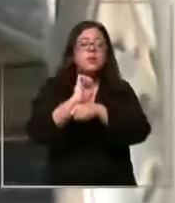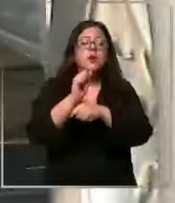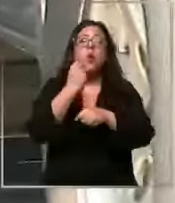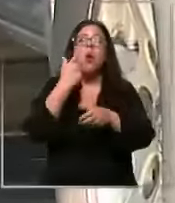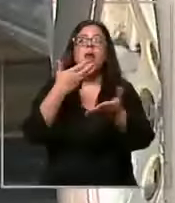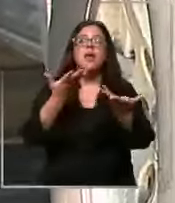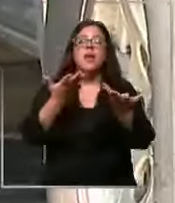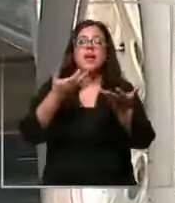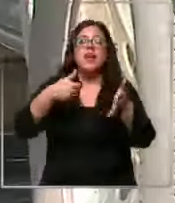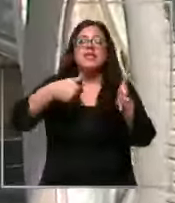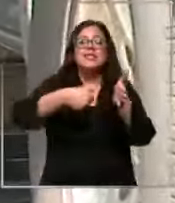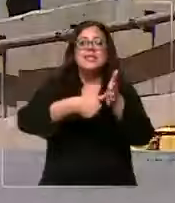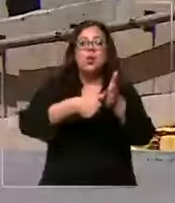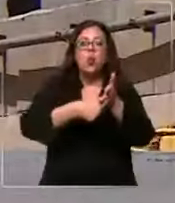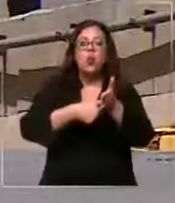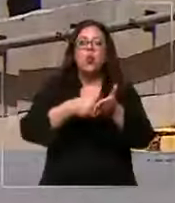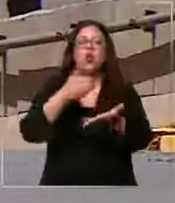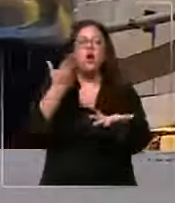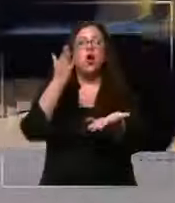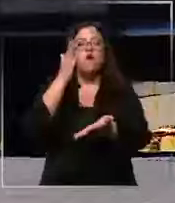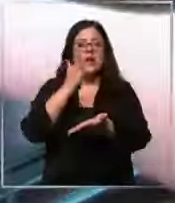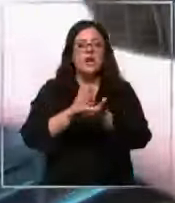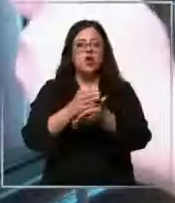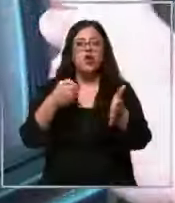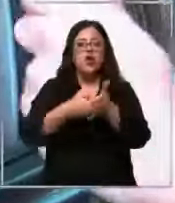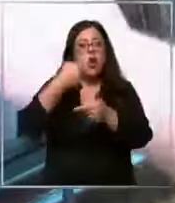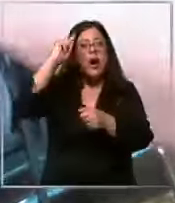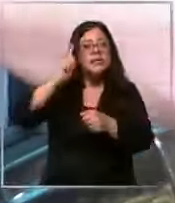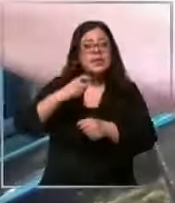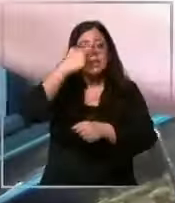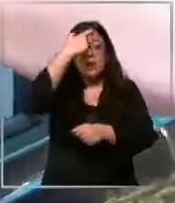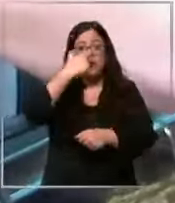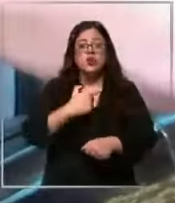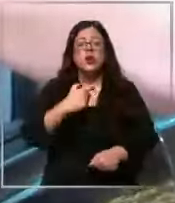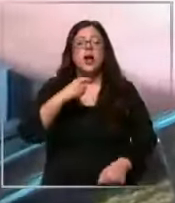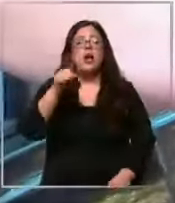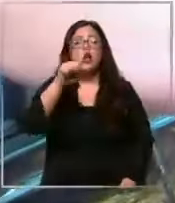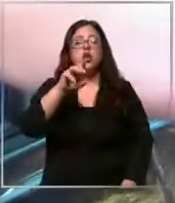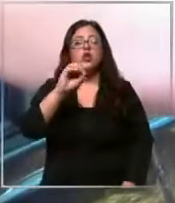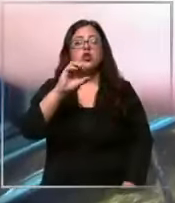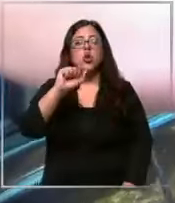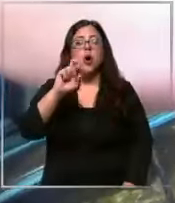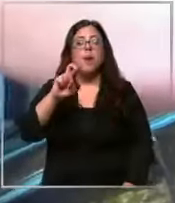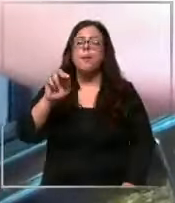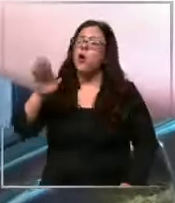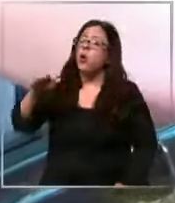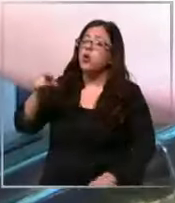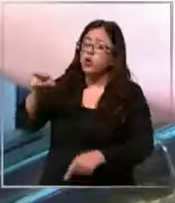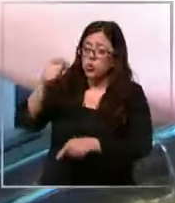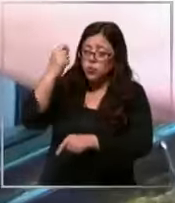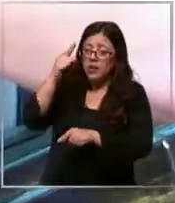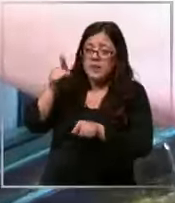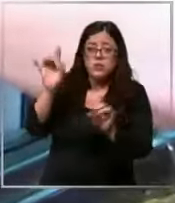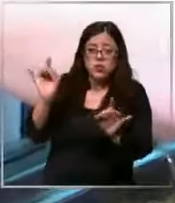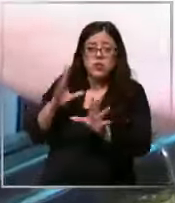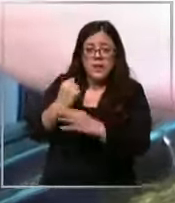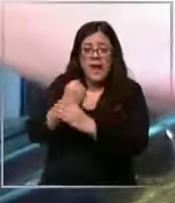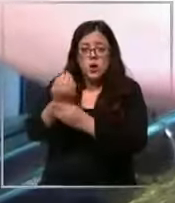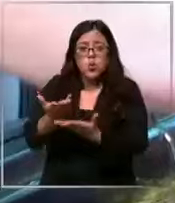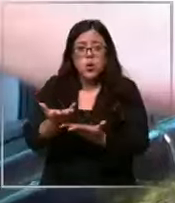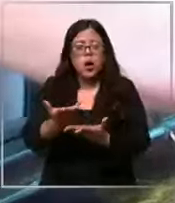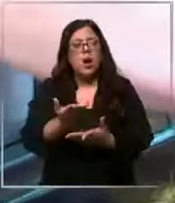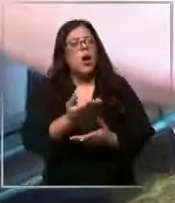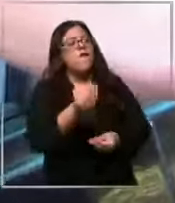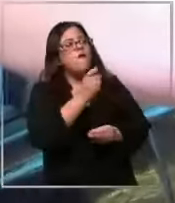seguro obligatorio de accidentes personales, o también conocido como SOAP. ¿Sabe para qué sirve? Buena pregunta. Bueno, yo por lo que entiendo es